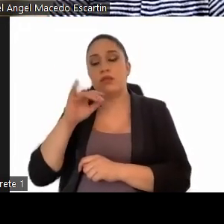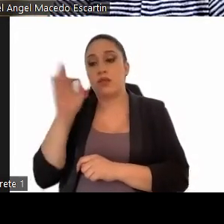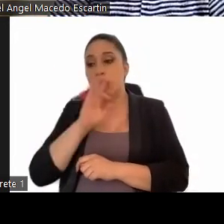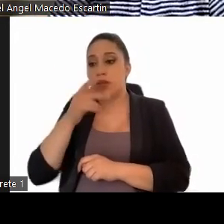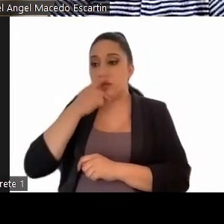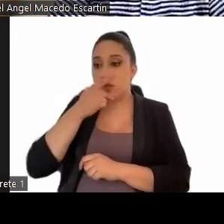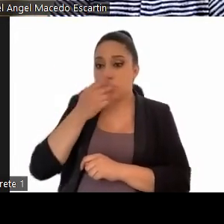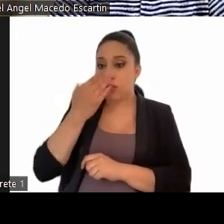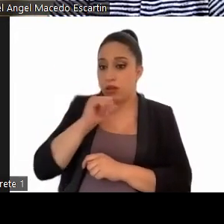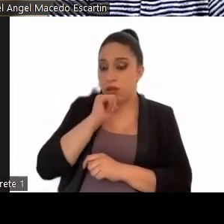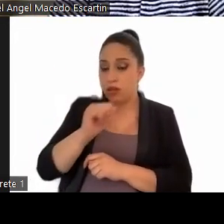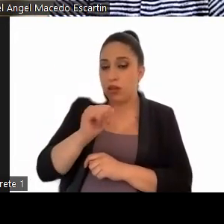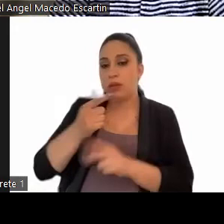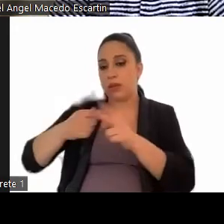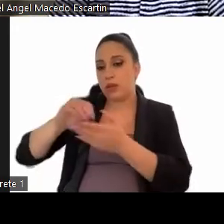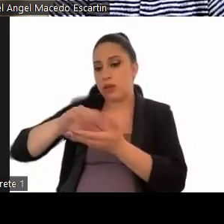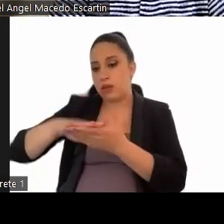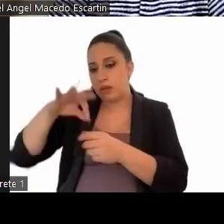intervenciones, proceda con la votación nominal.